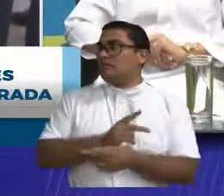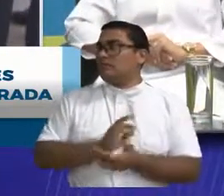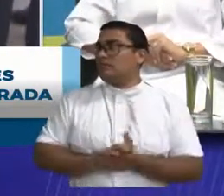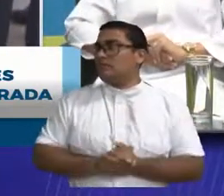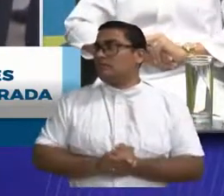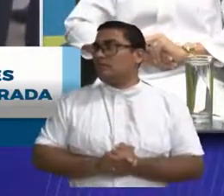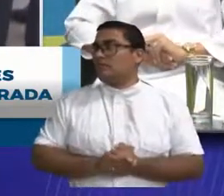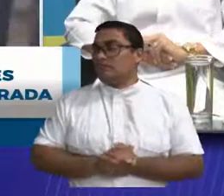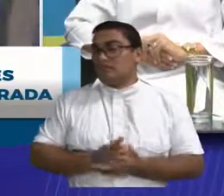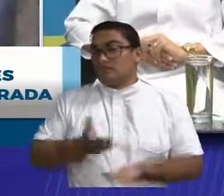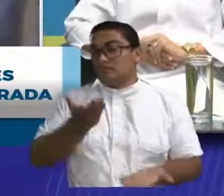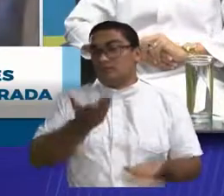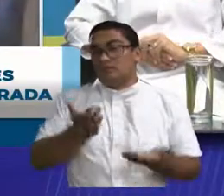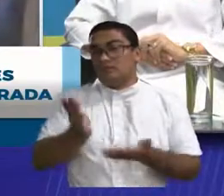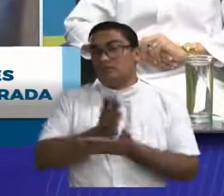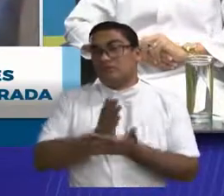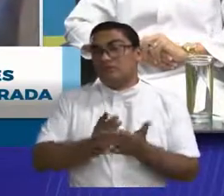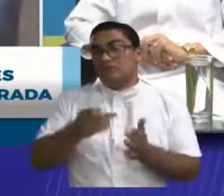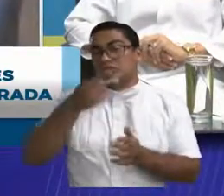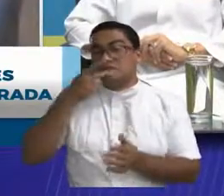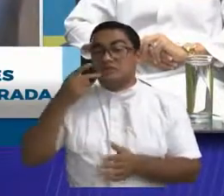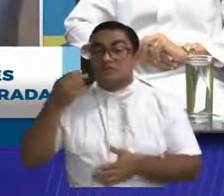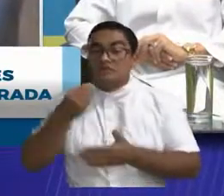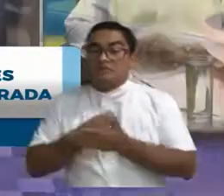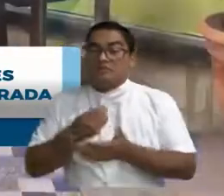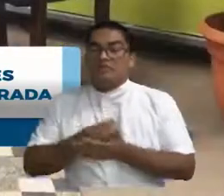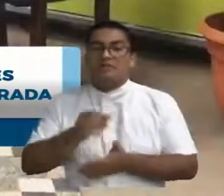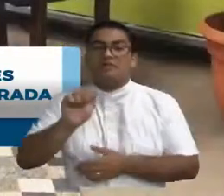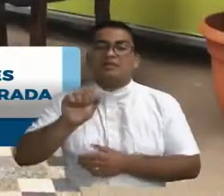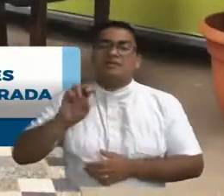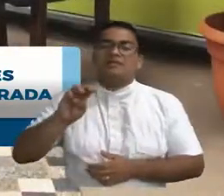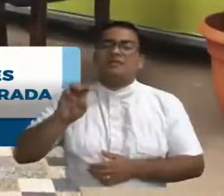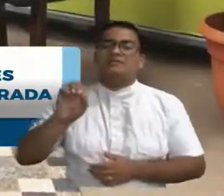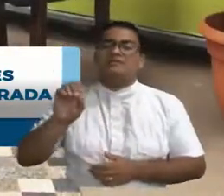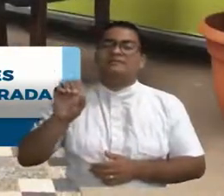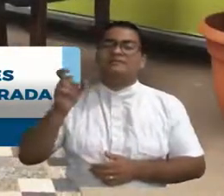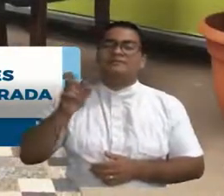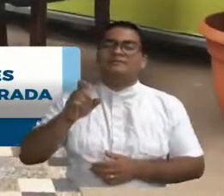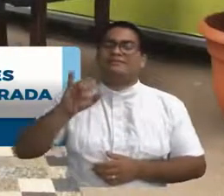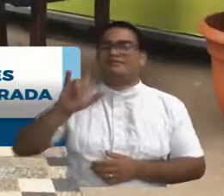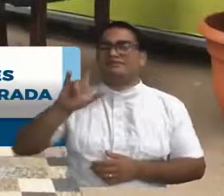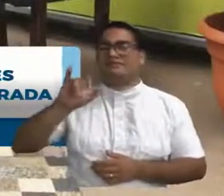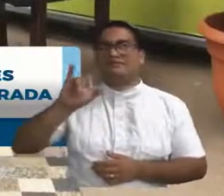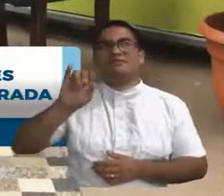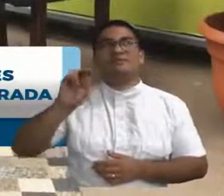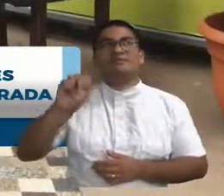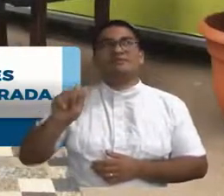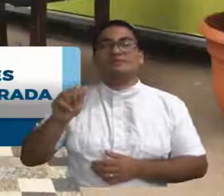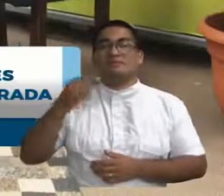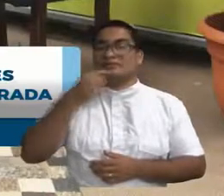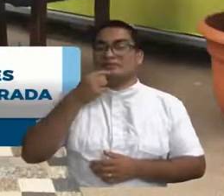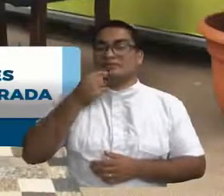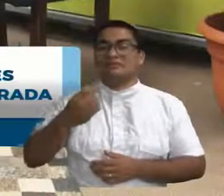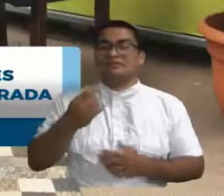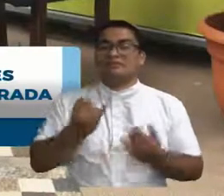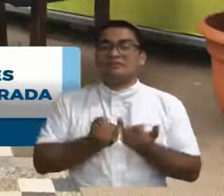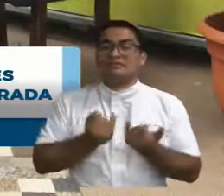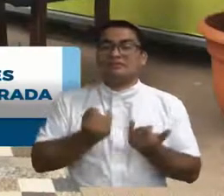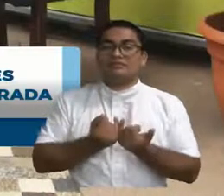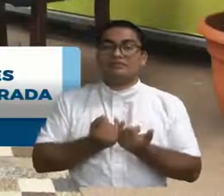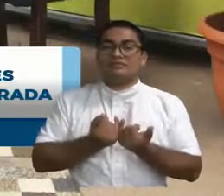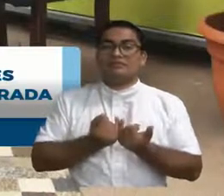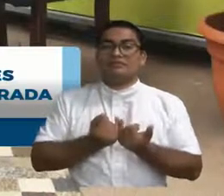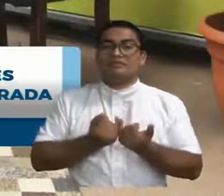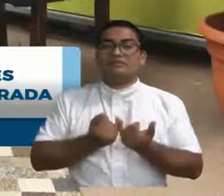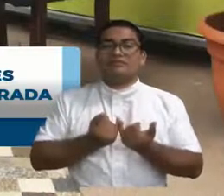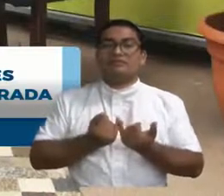por ejemplo, algunos padres, ir a comprar amoxicilina en cápsula. Sí. Que es un antibiótico. Es un antibiótico. Inclusive, en la